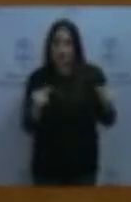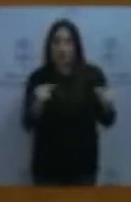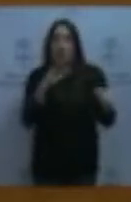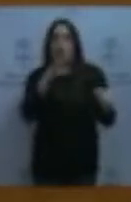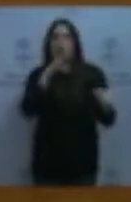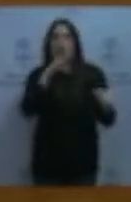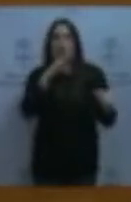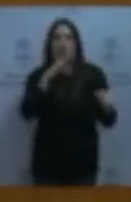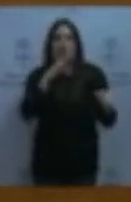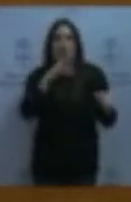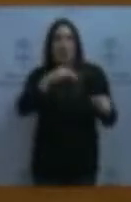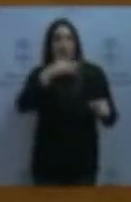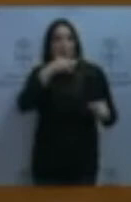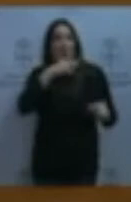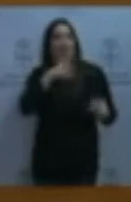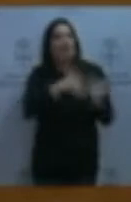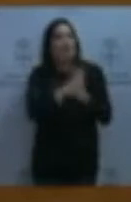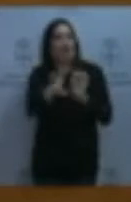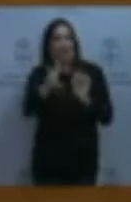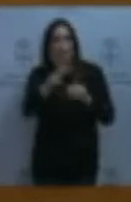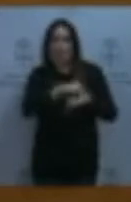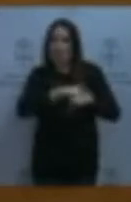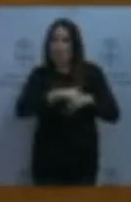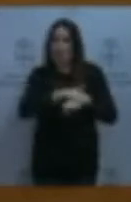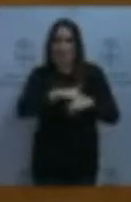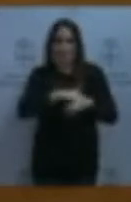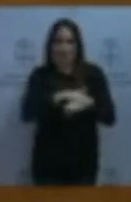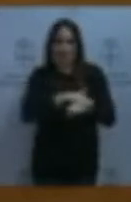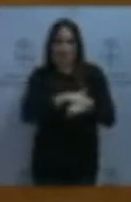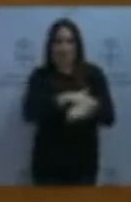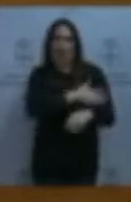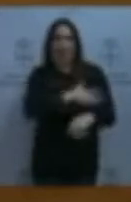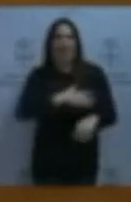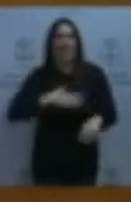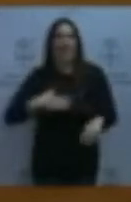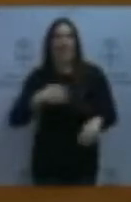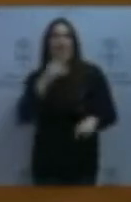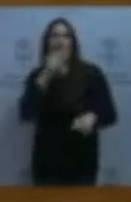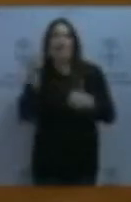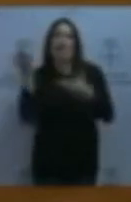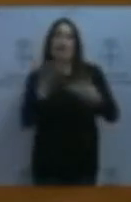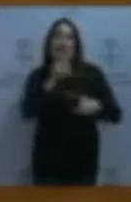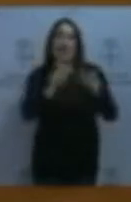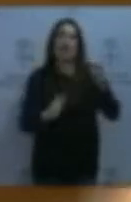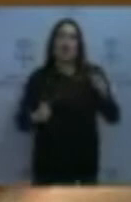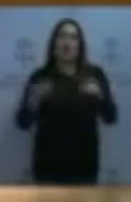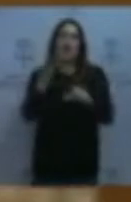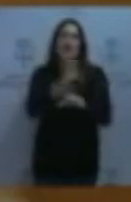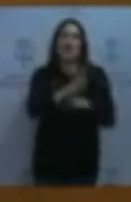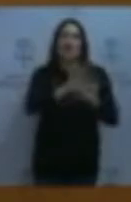derecho básico, ¿no? Y queríamos dar la bienvenida a los representantes de los vecinos y vecinas que